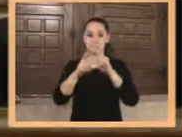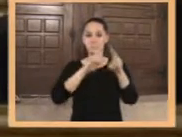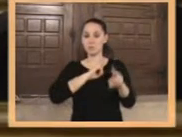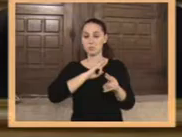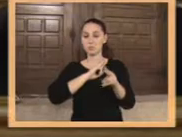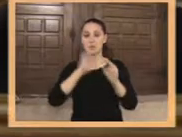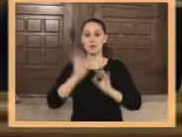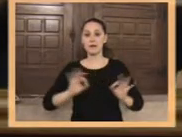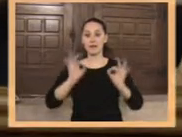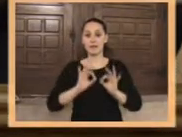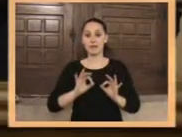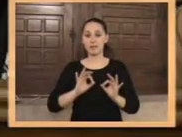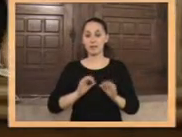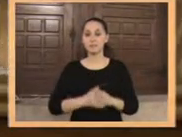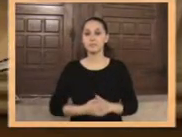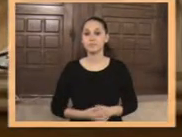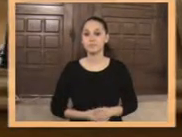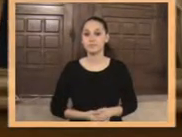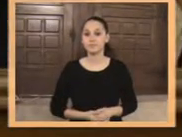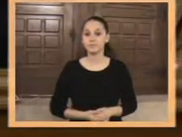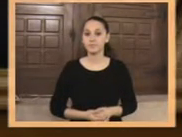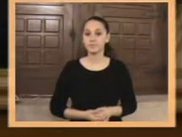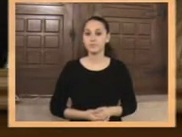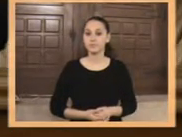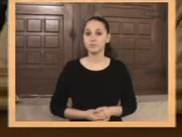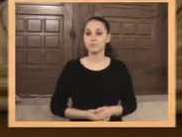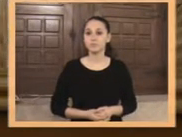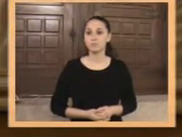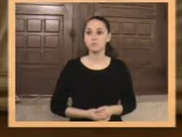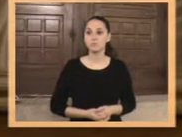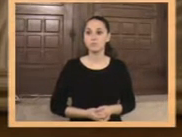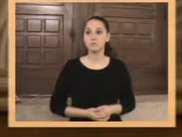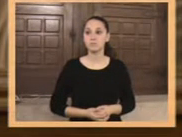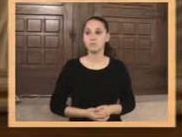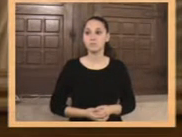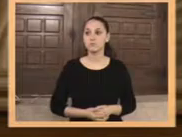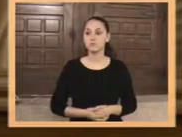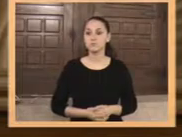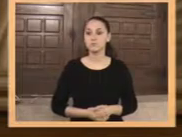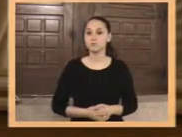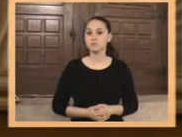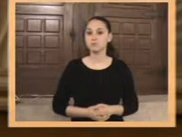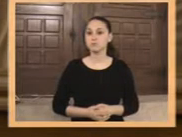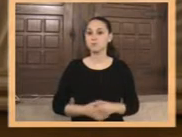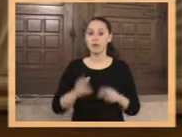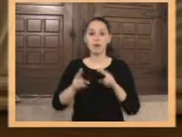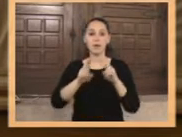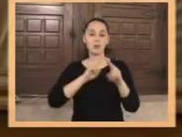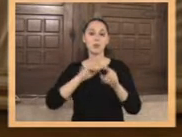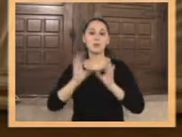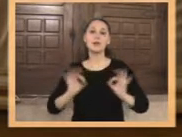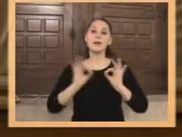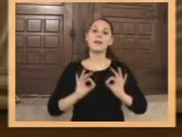contestado, simplemente se me entregó un recibí, ¿no? Y lo que se me dice es que esta información ha